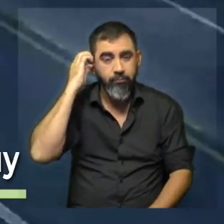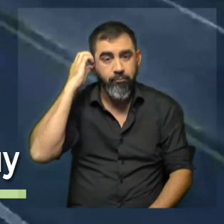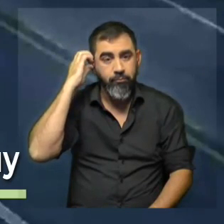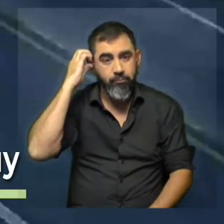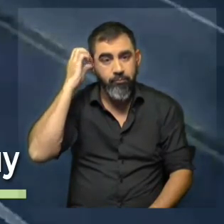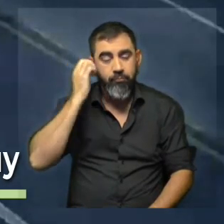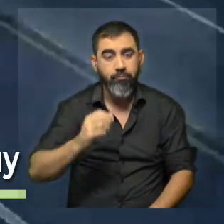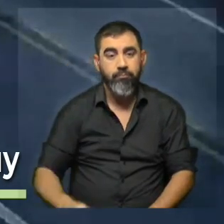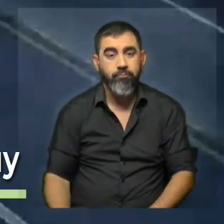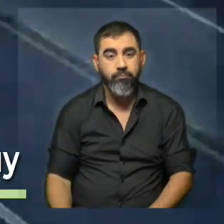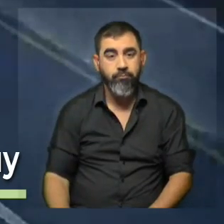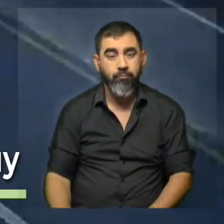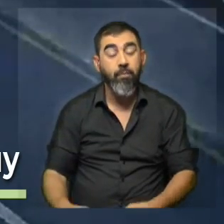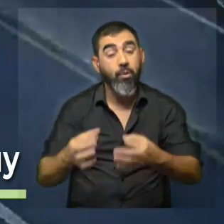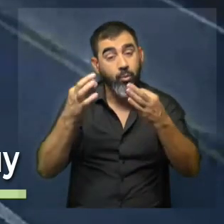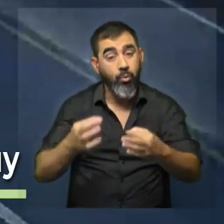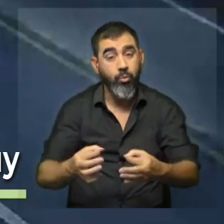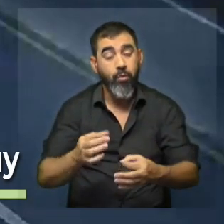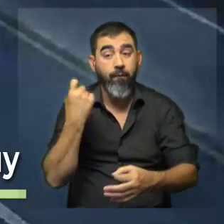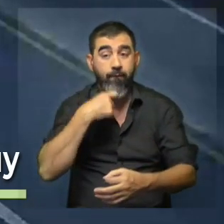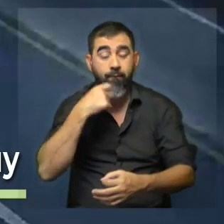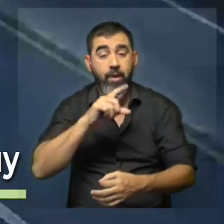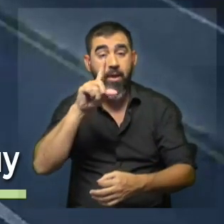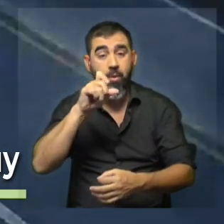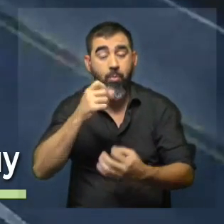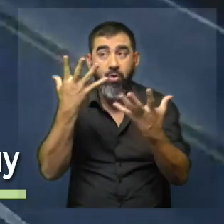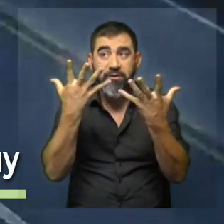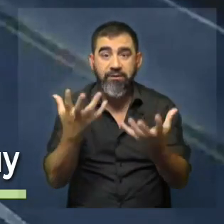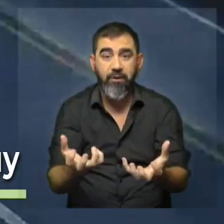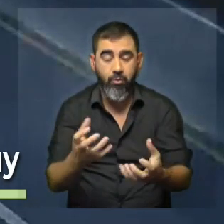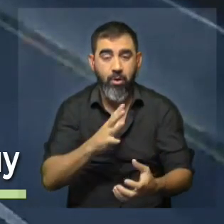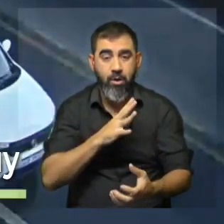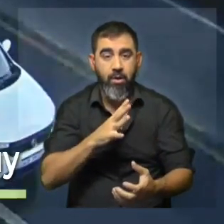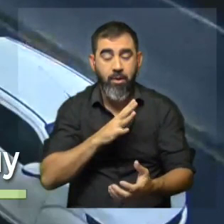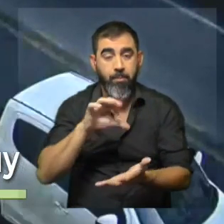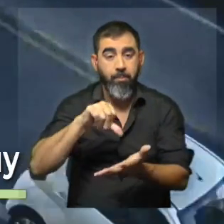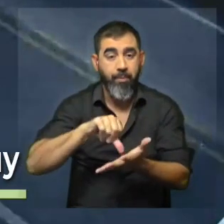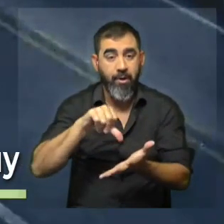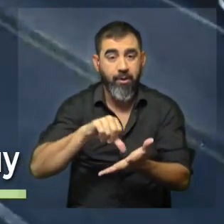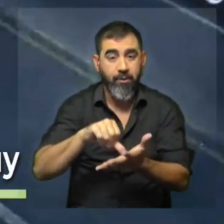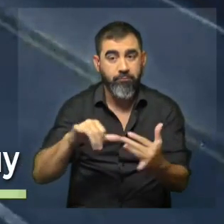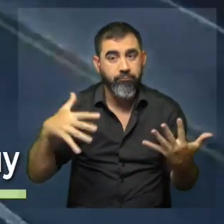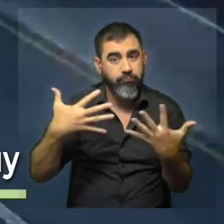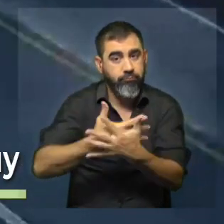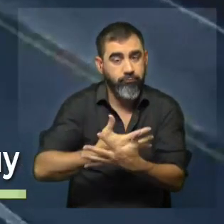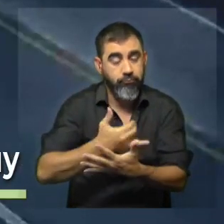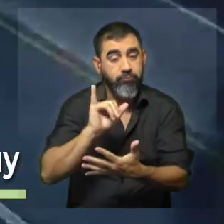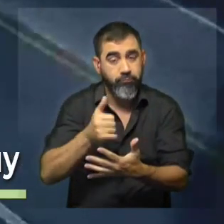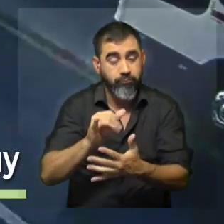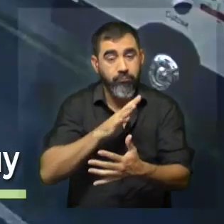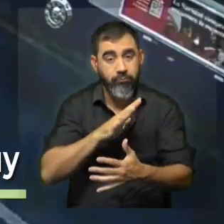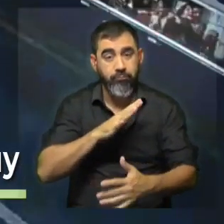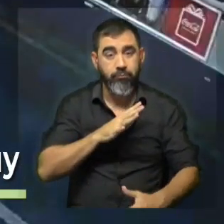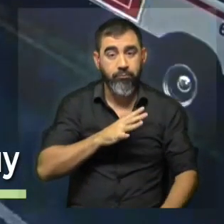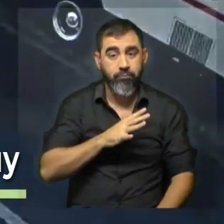aguada justamente justo cuando además hay carencia de agua por la alta sequía que se está viviendo y ya se está anunciando además que